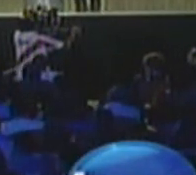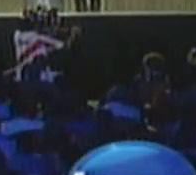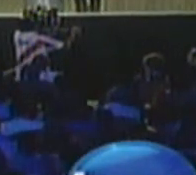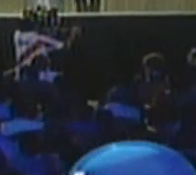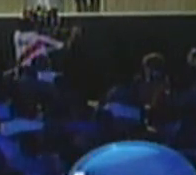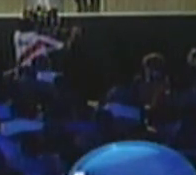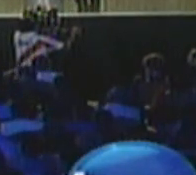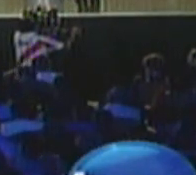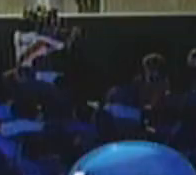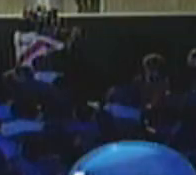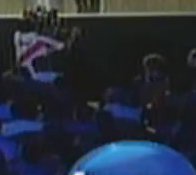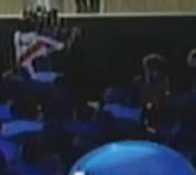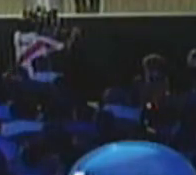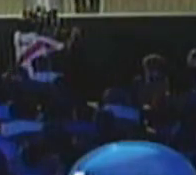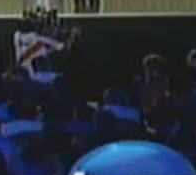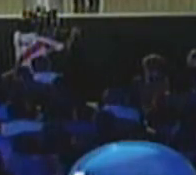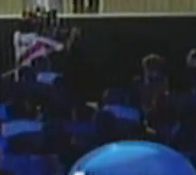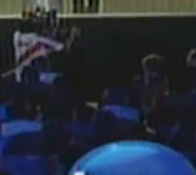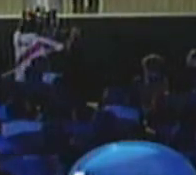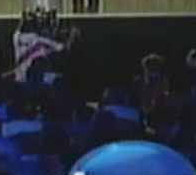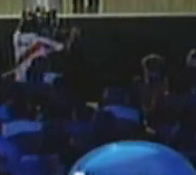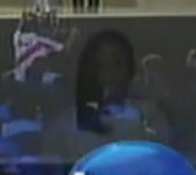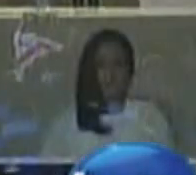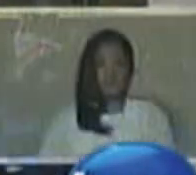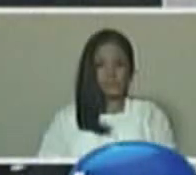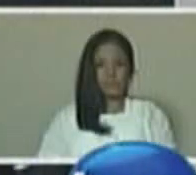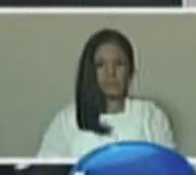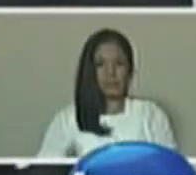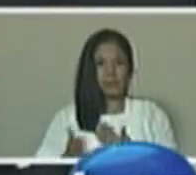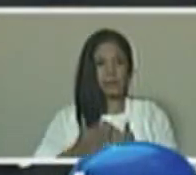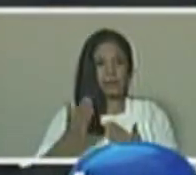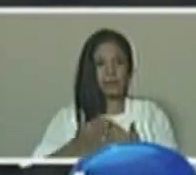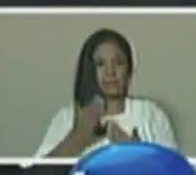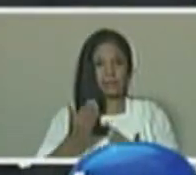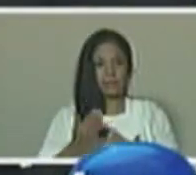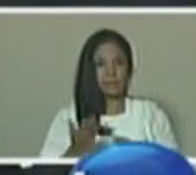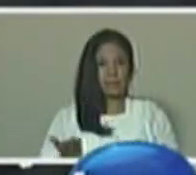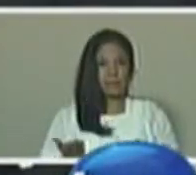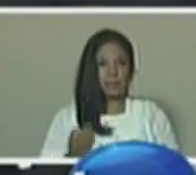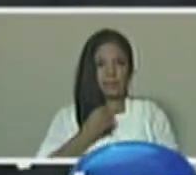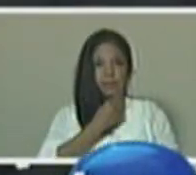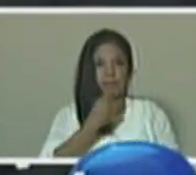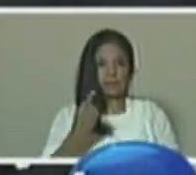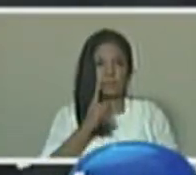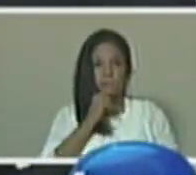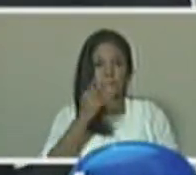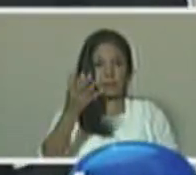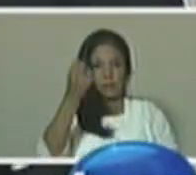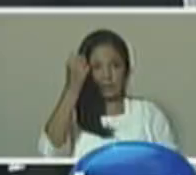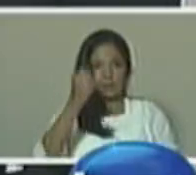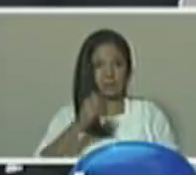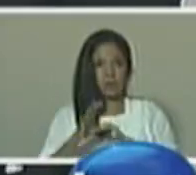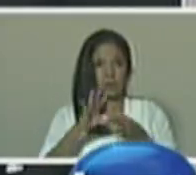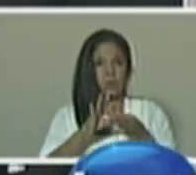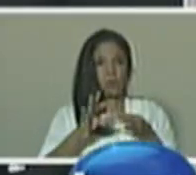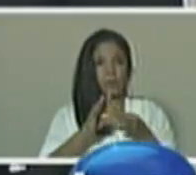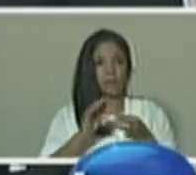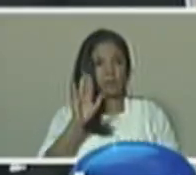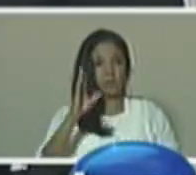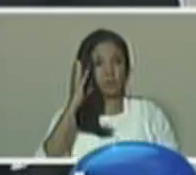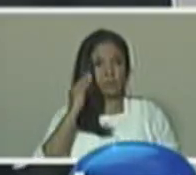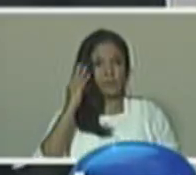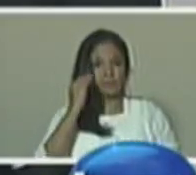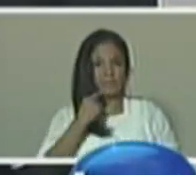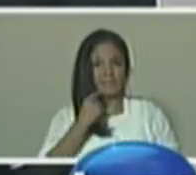Casi llega el momento de decir quién es el sexto lugar, pero Juan David, ¿por qué no nos cuentas cómo ha sido la experiencia, no solo hoy,